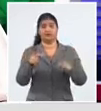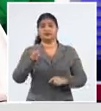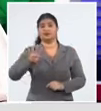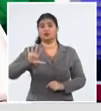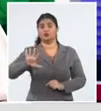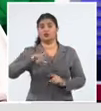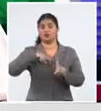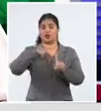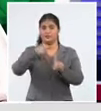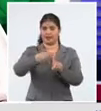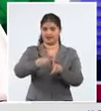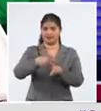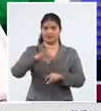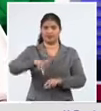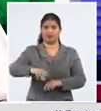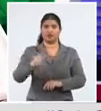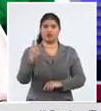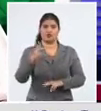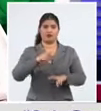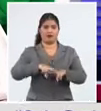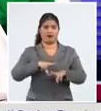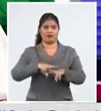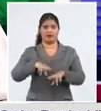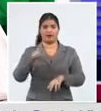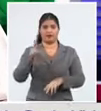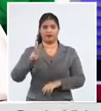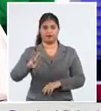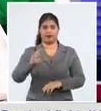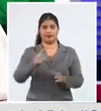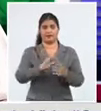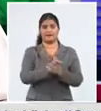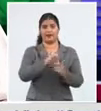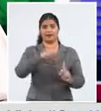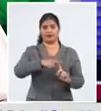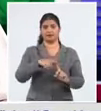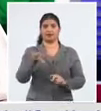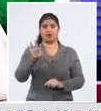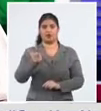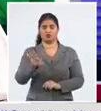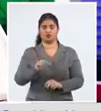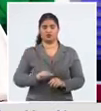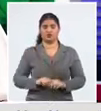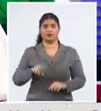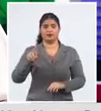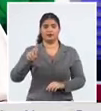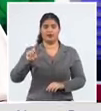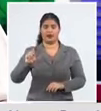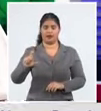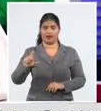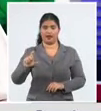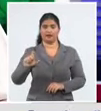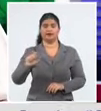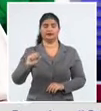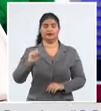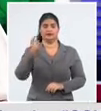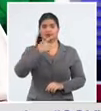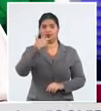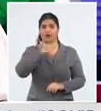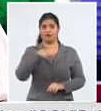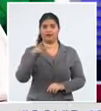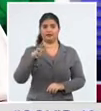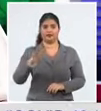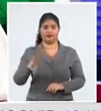Habana 23, Matanzas 8, Villa Clara 11, Cienfuegos 2, Ciego de Ávila 13,